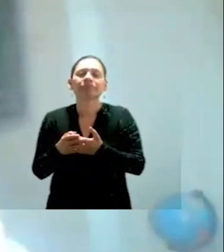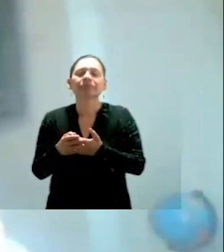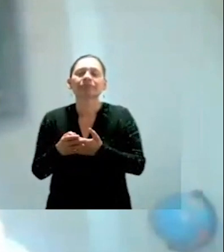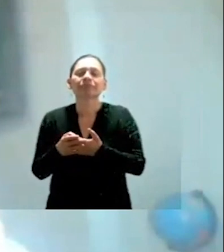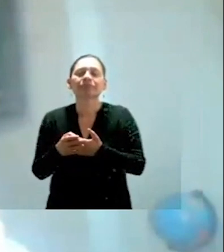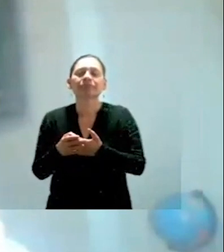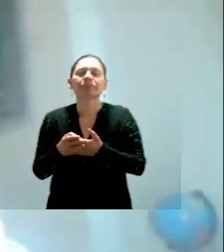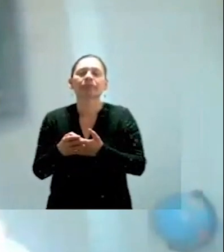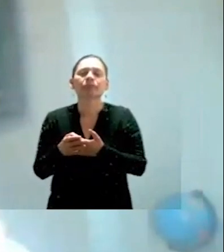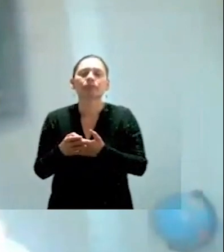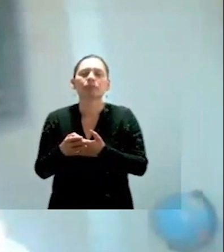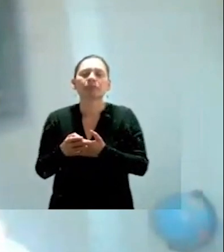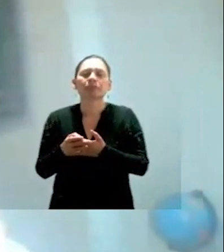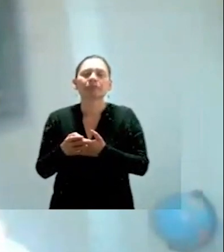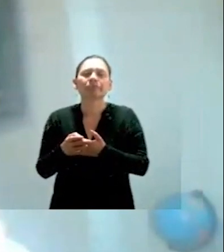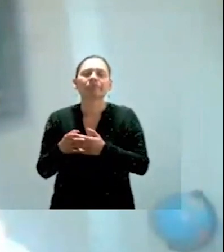ajustar